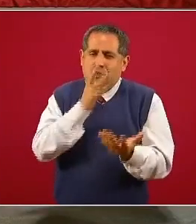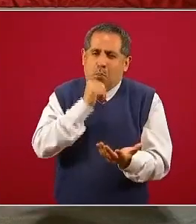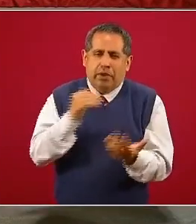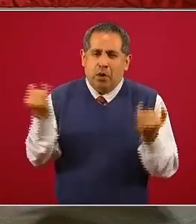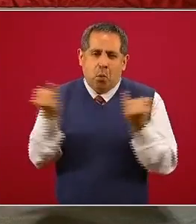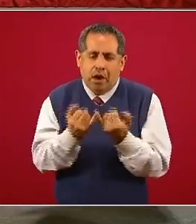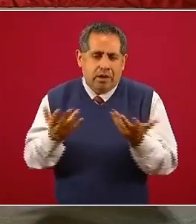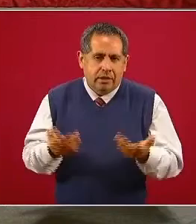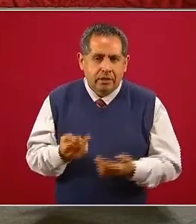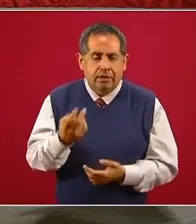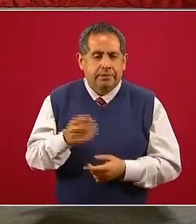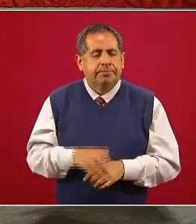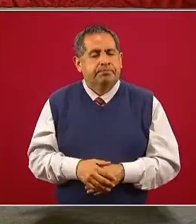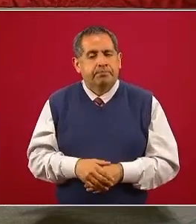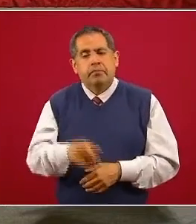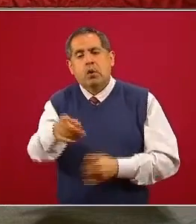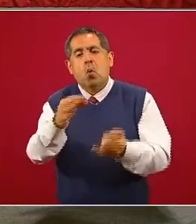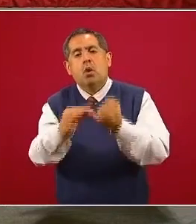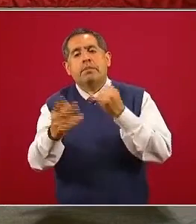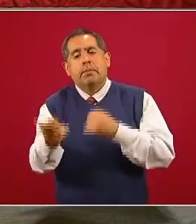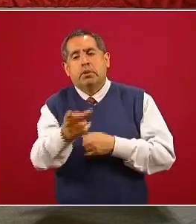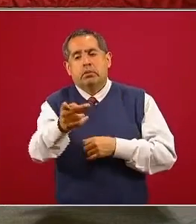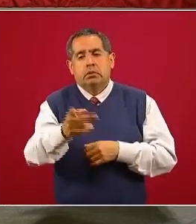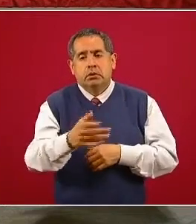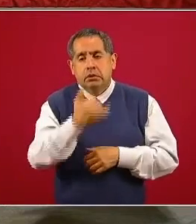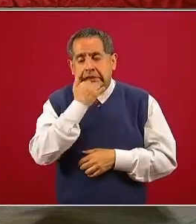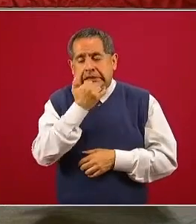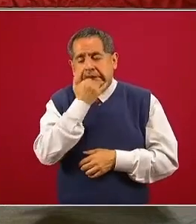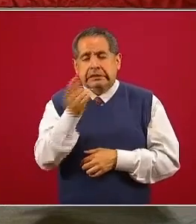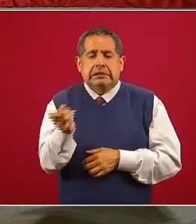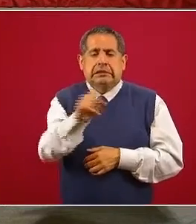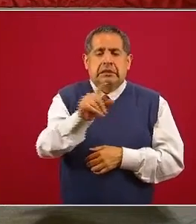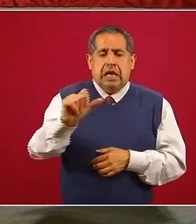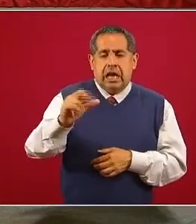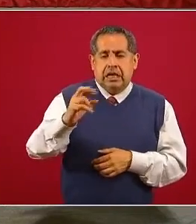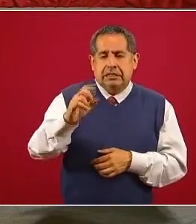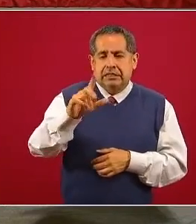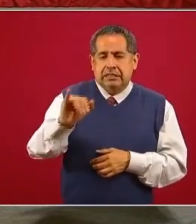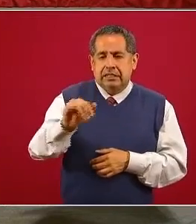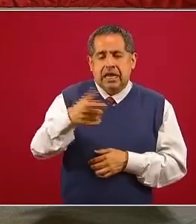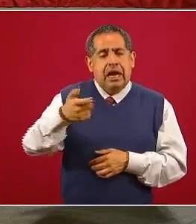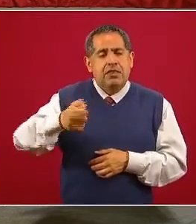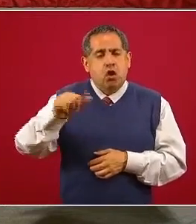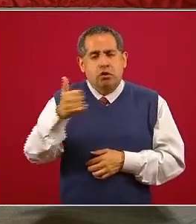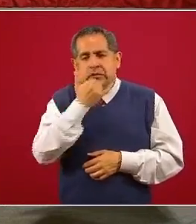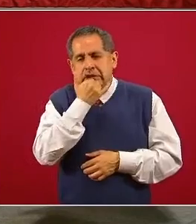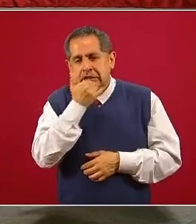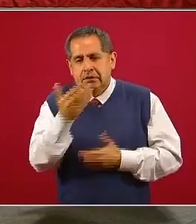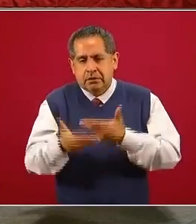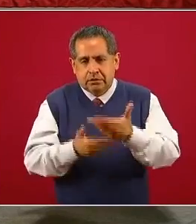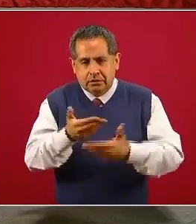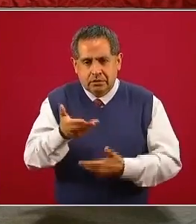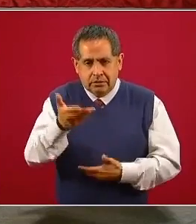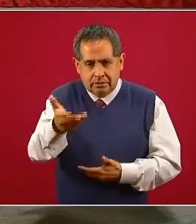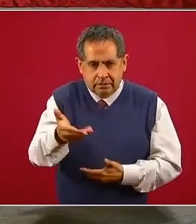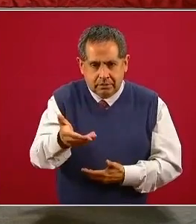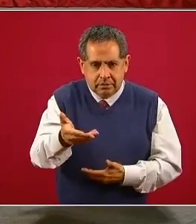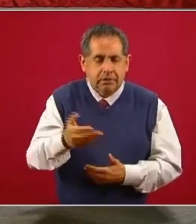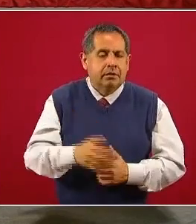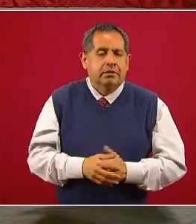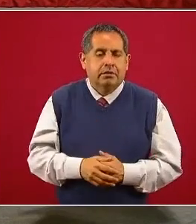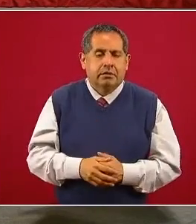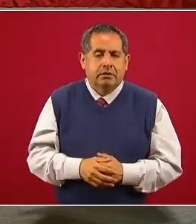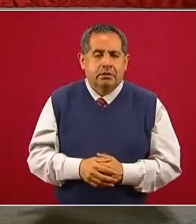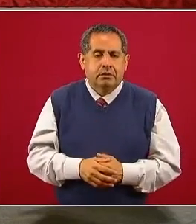Gracias. Juan Carlos Machorro, nos da tiempo para una última pregunta. Ah, no, le habíamos dicho a Araceli Aranday de Canal 11. Si usted tiene la cortesía, y dado que